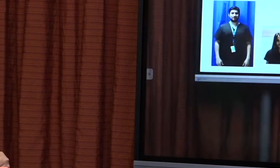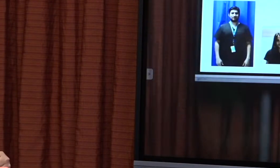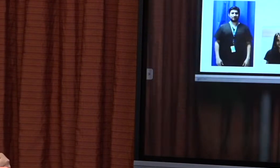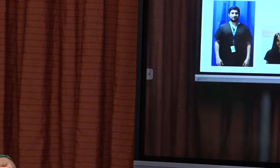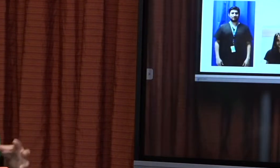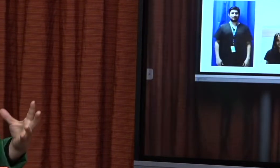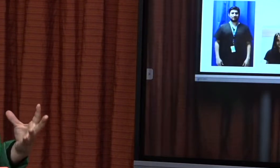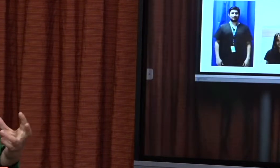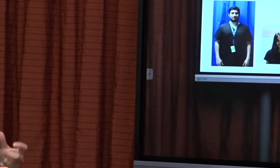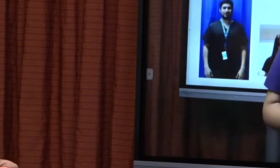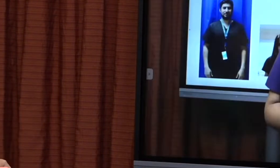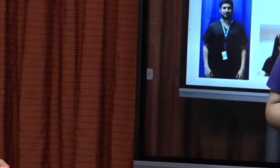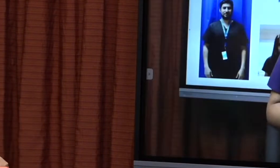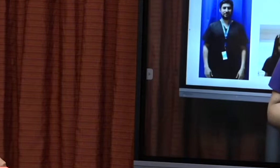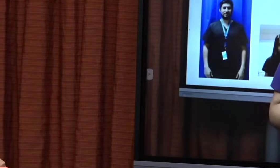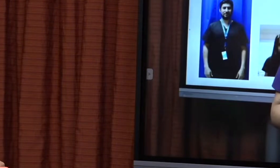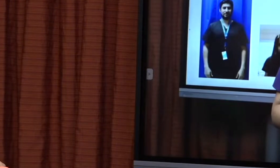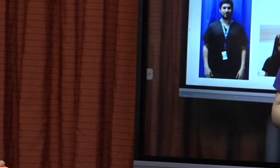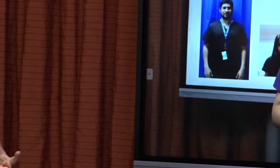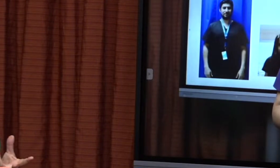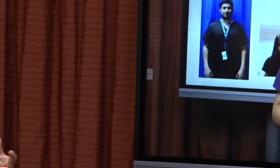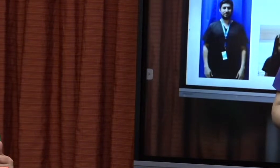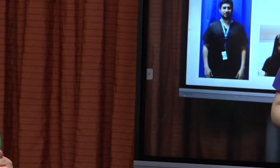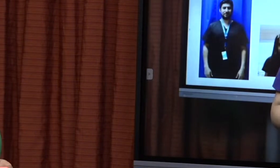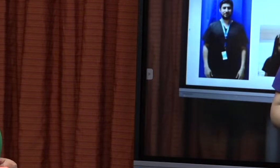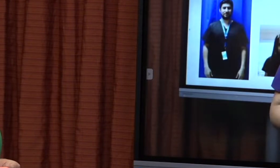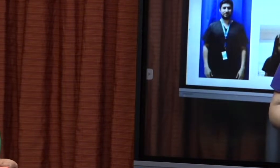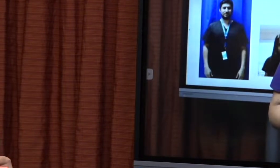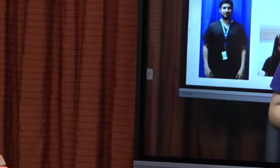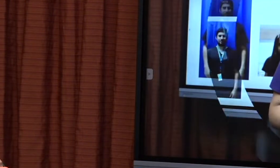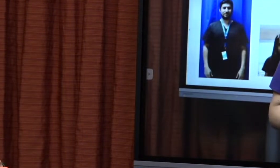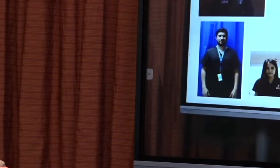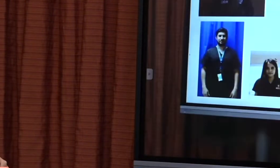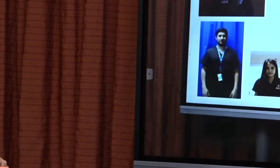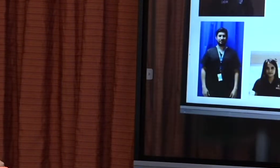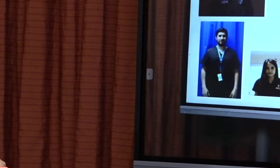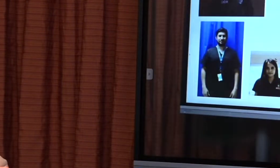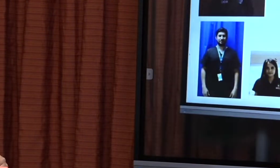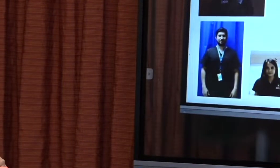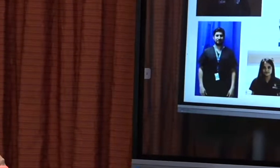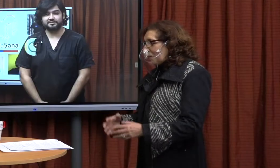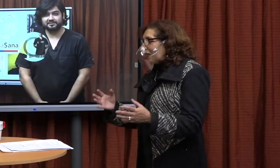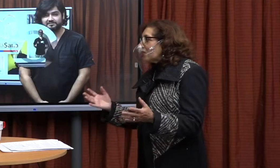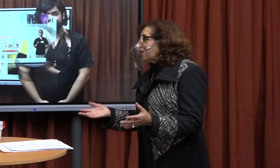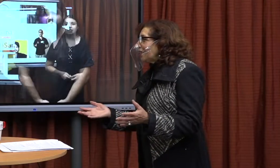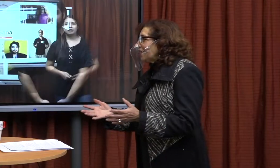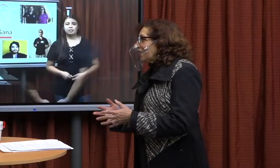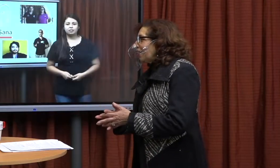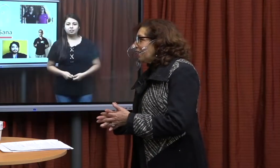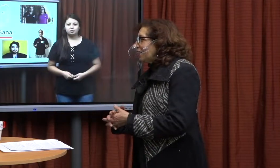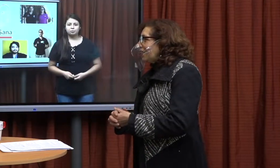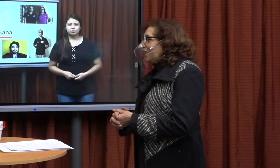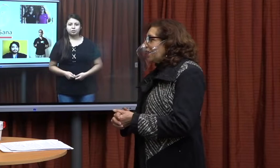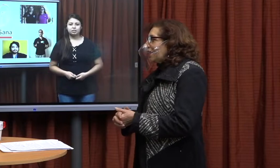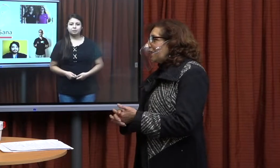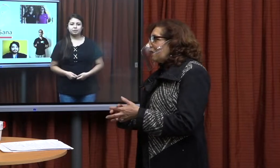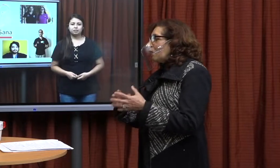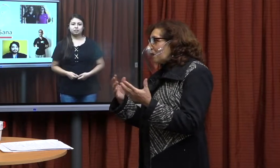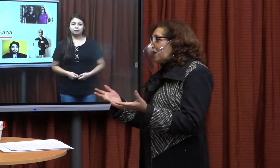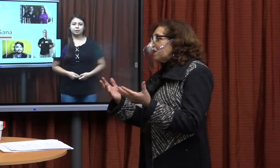acciones que se vienen para este segundo semestre? ¿Cuáles son las acciones más relevantes a desarrollar? Bueno, me pareció interesante